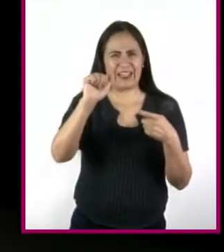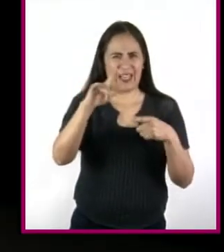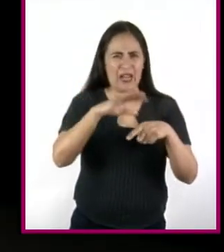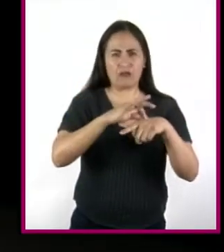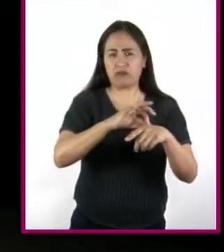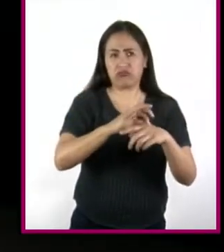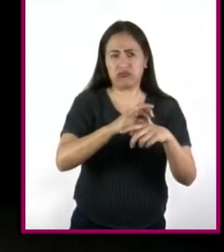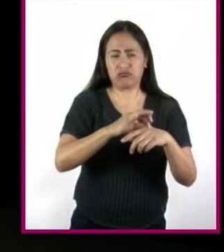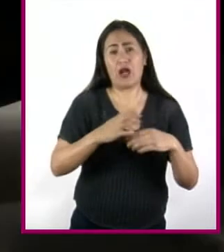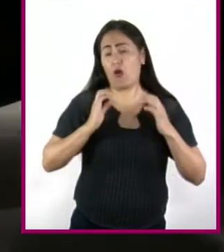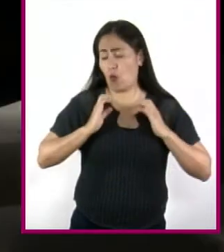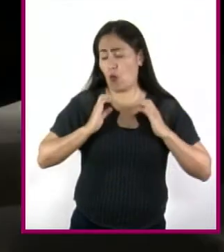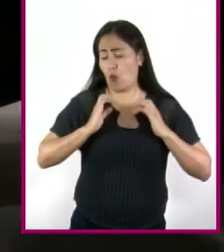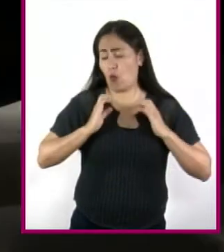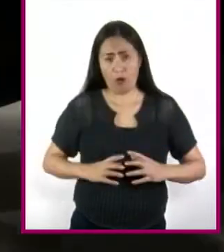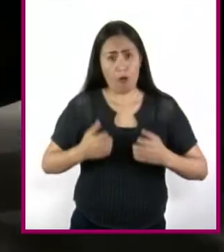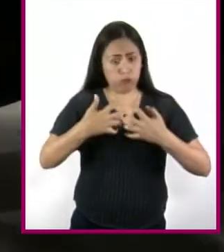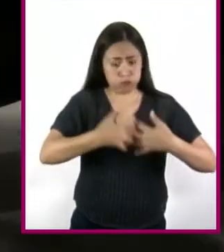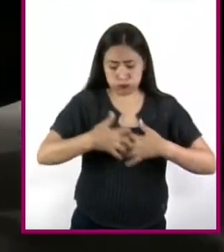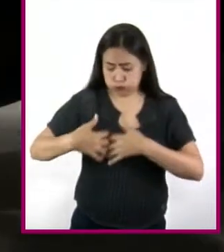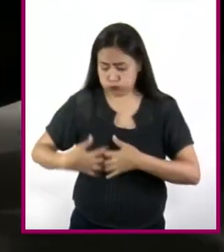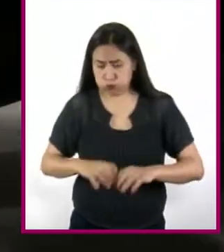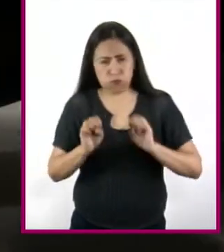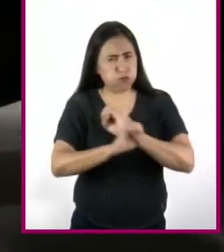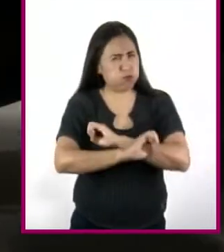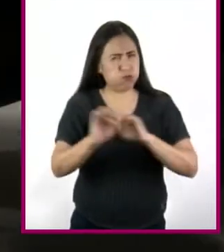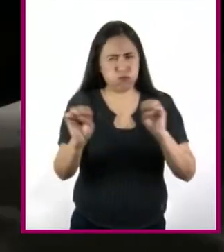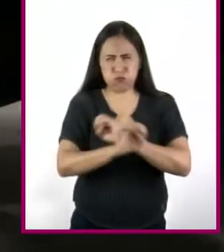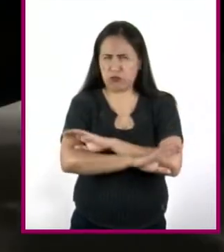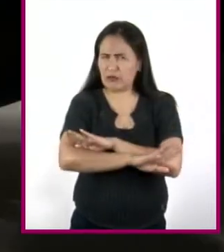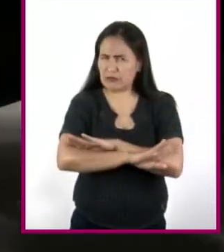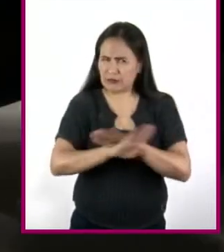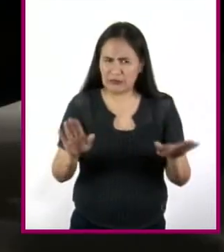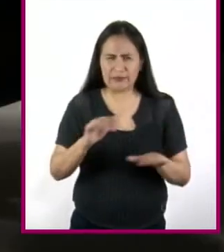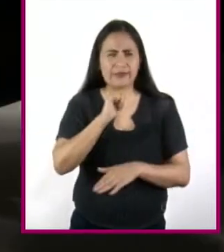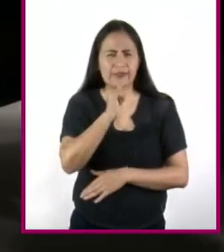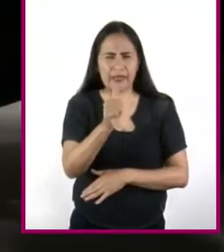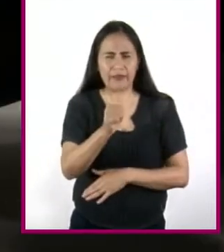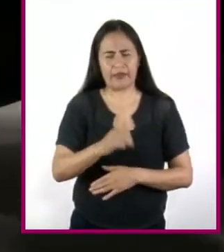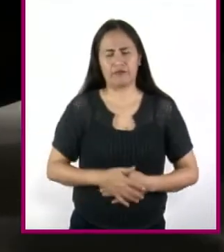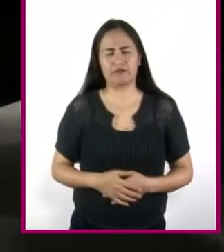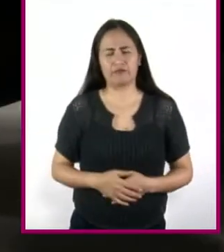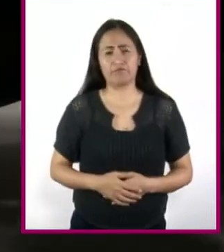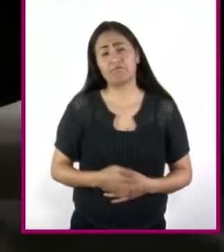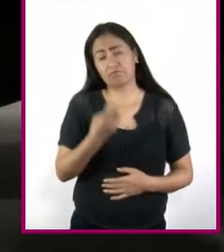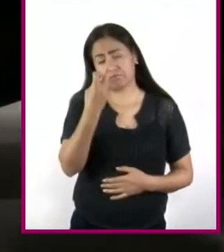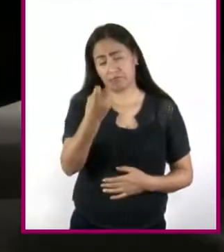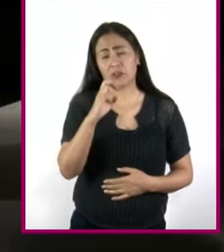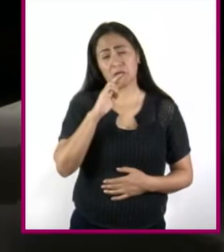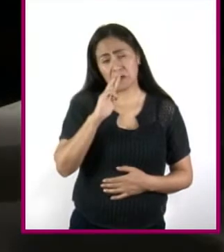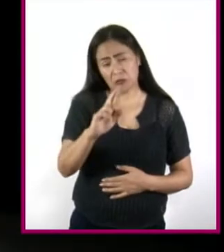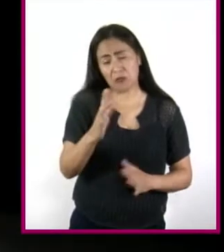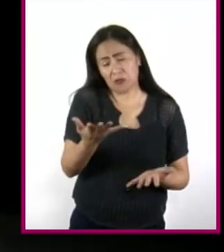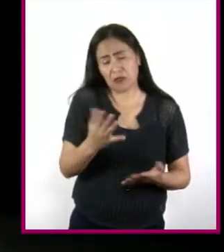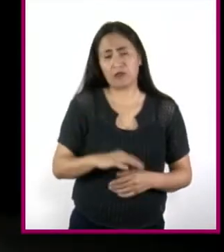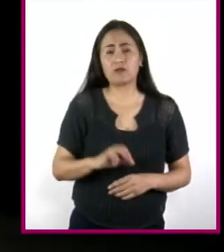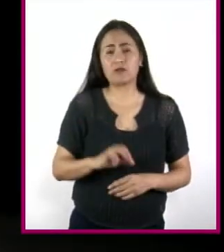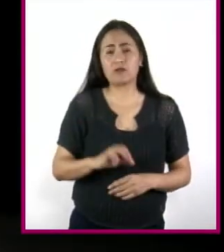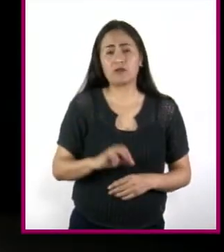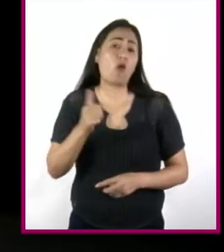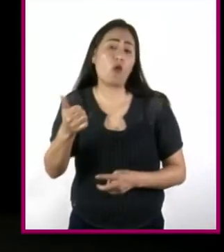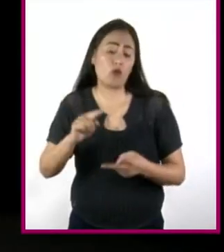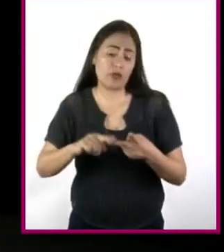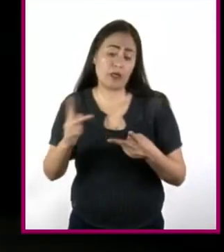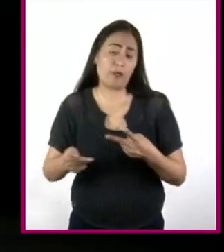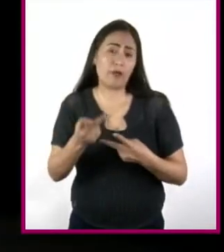funciones vitales. Con esta aproximación, se vuelve muy fácil de responder otra pregunta.